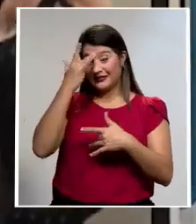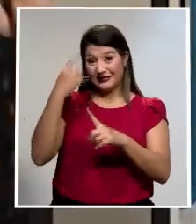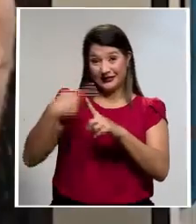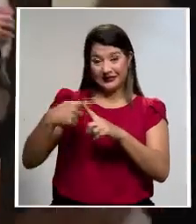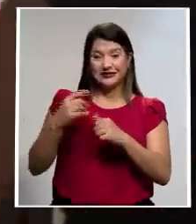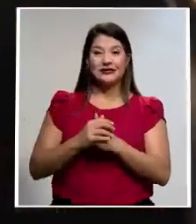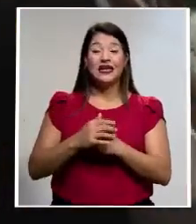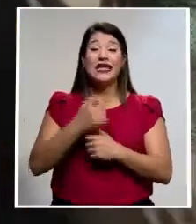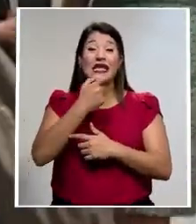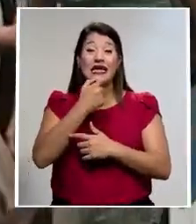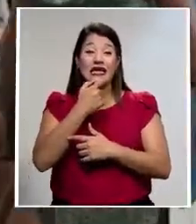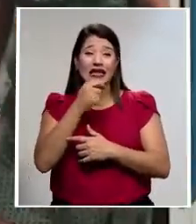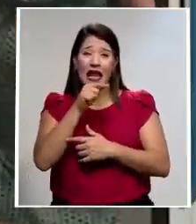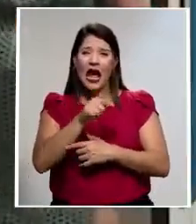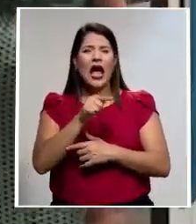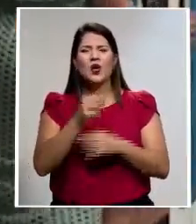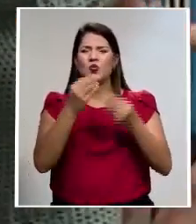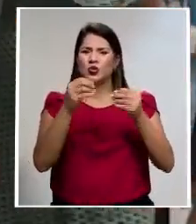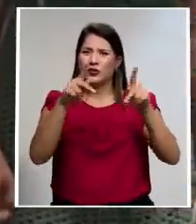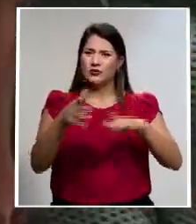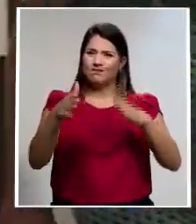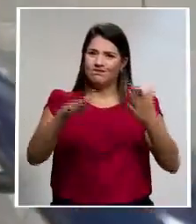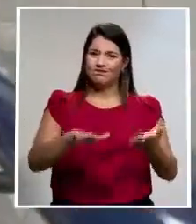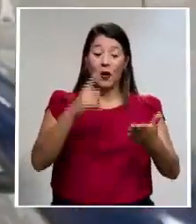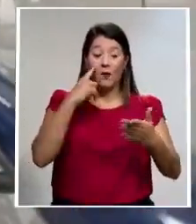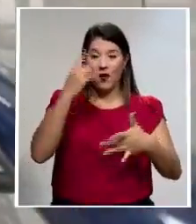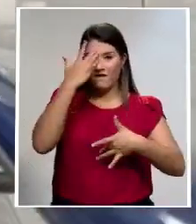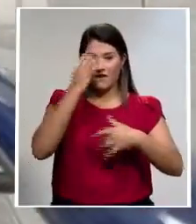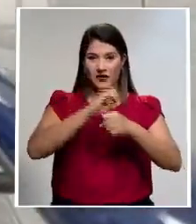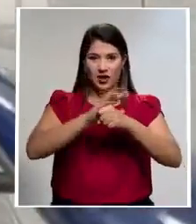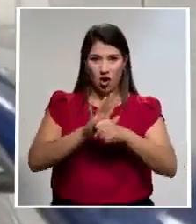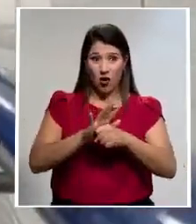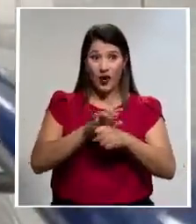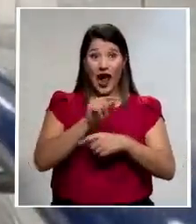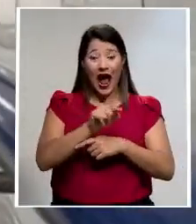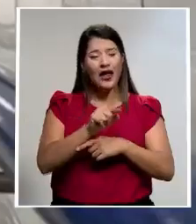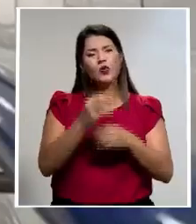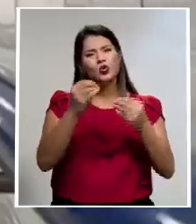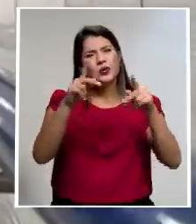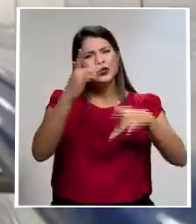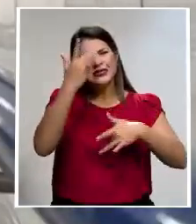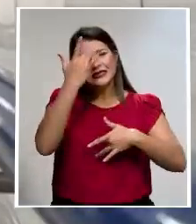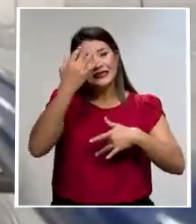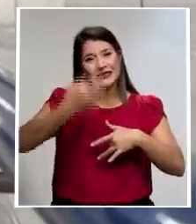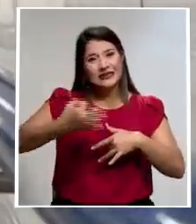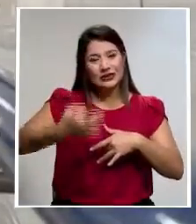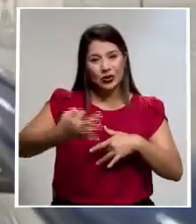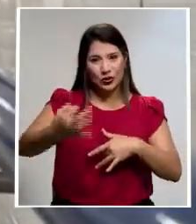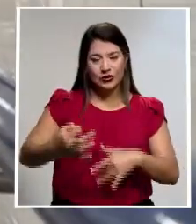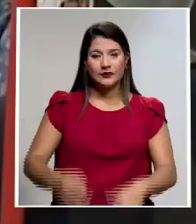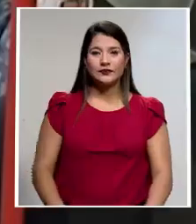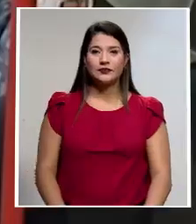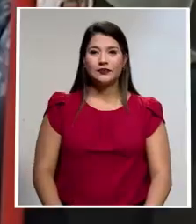es uno de los países más enlutados de Europa por la pandemia y registra el mayor número de contagios diarios en el